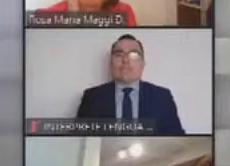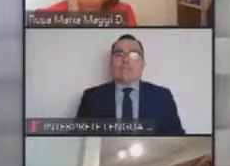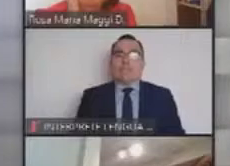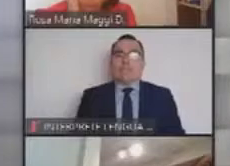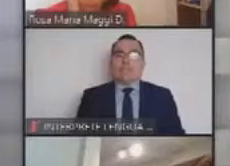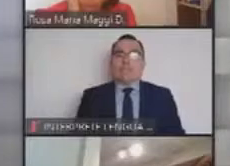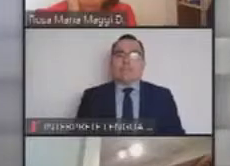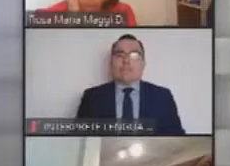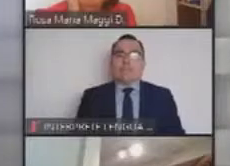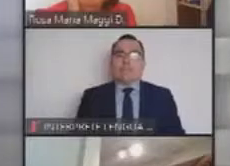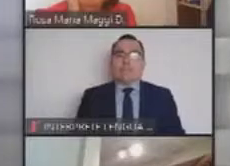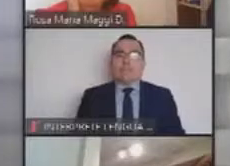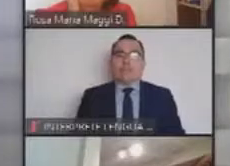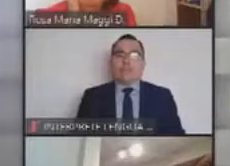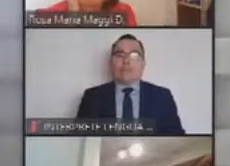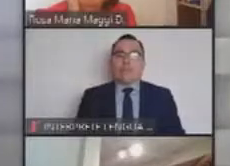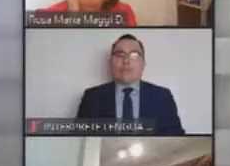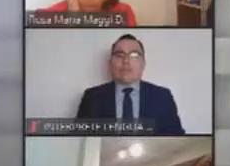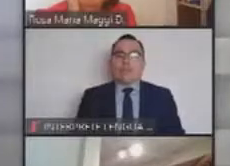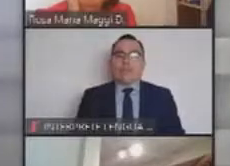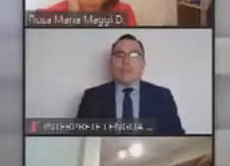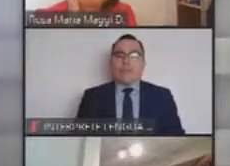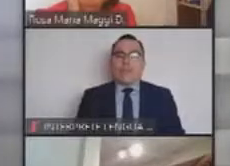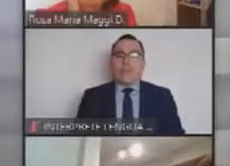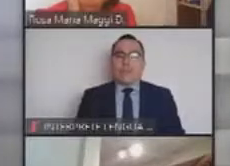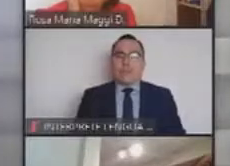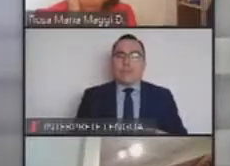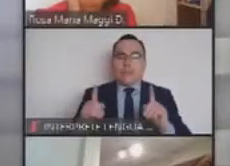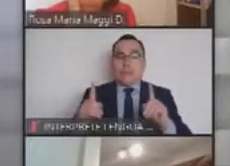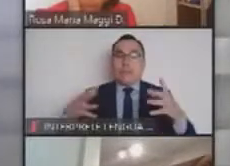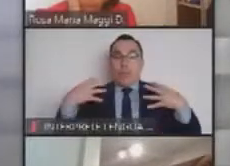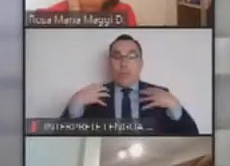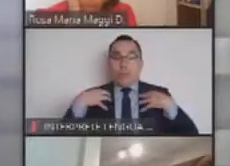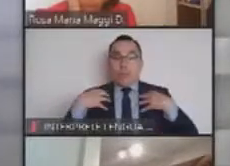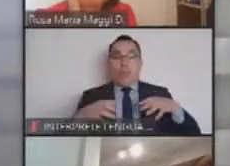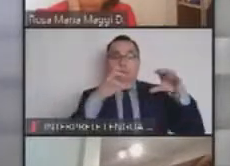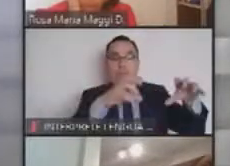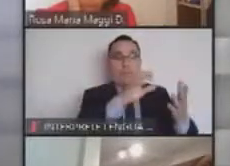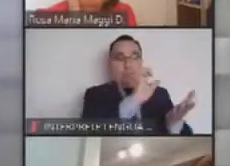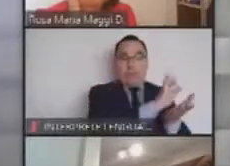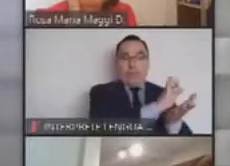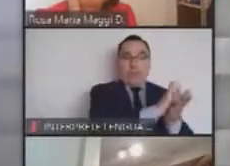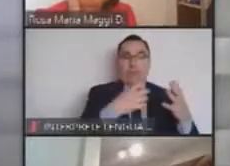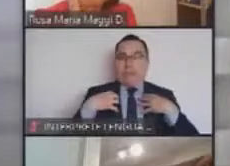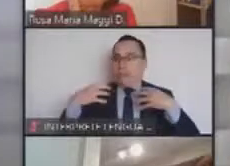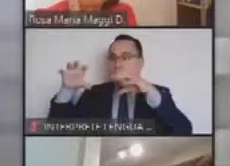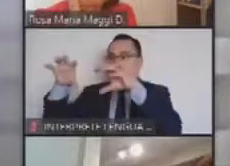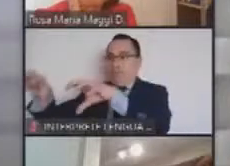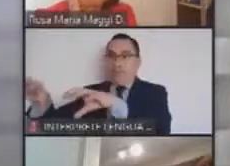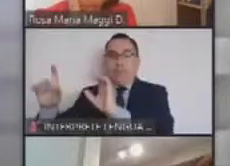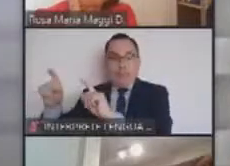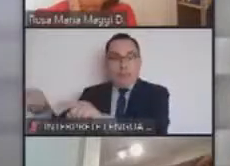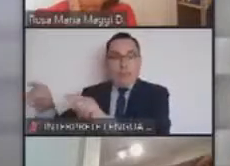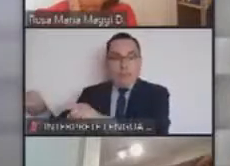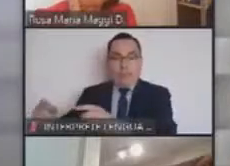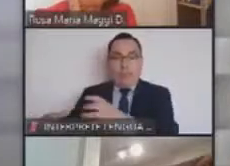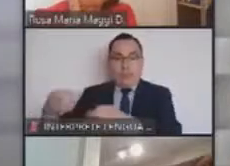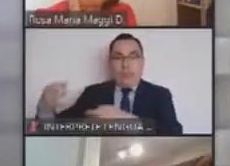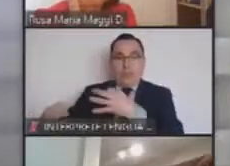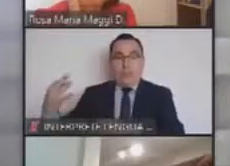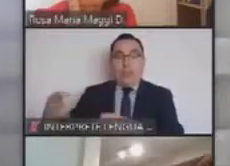como una función que no se puede delegar, una función del Estado naturalmente, de modo que se debe entregar una serie